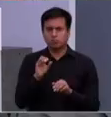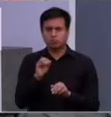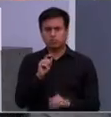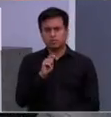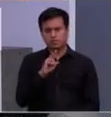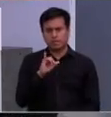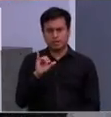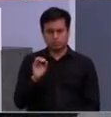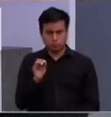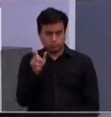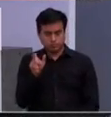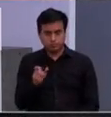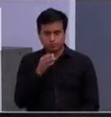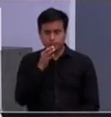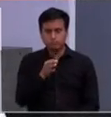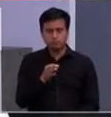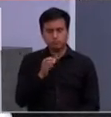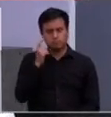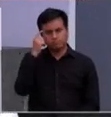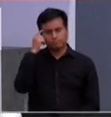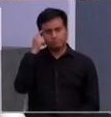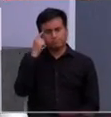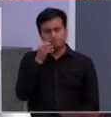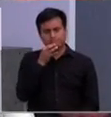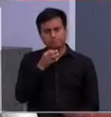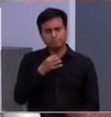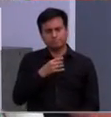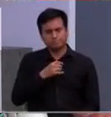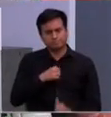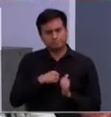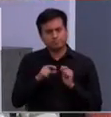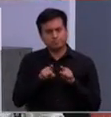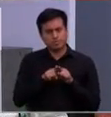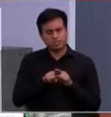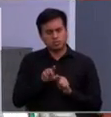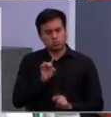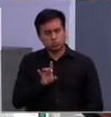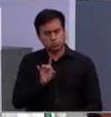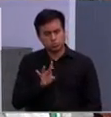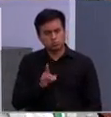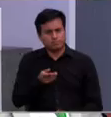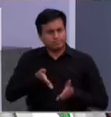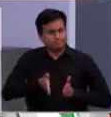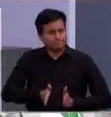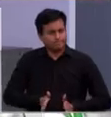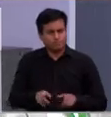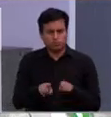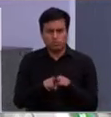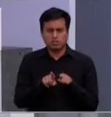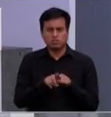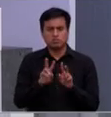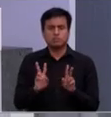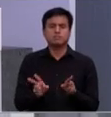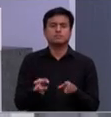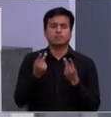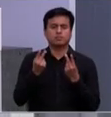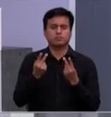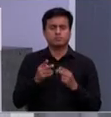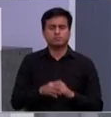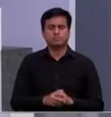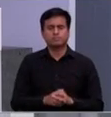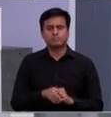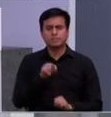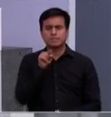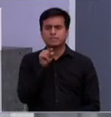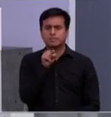Tarso, suspira, gime con dolores de parto por su salvación.